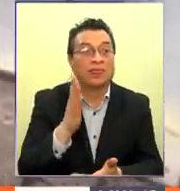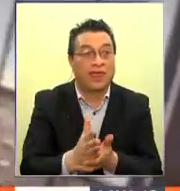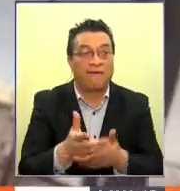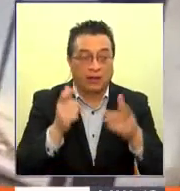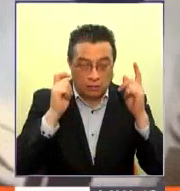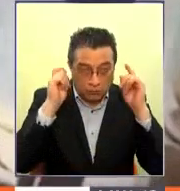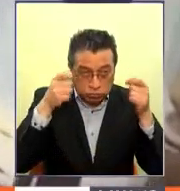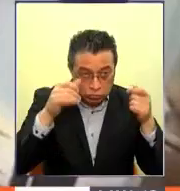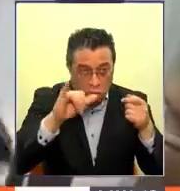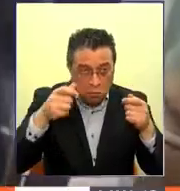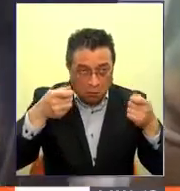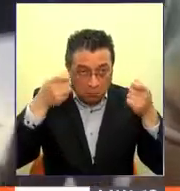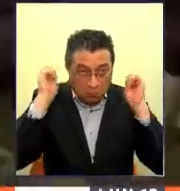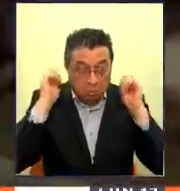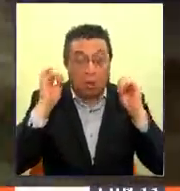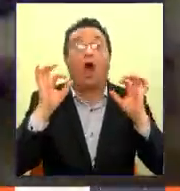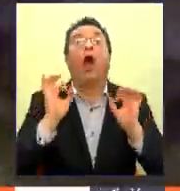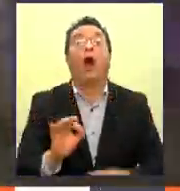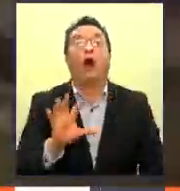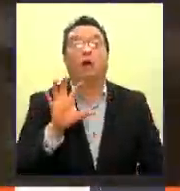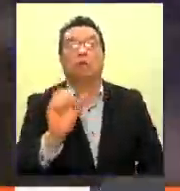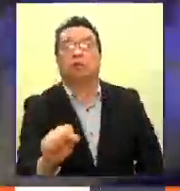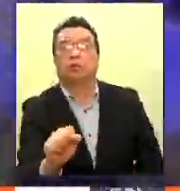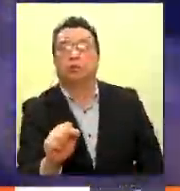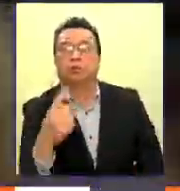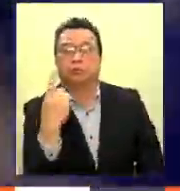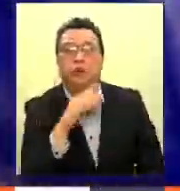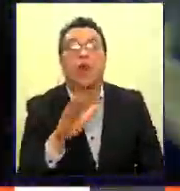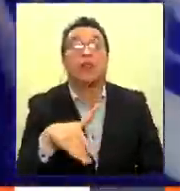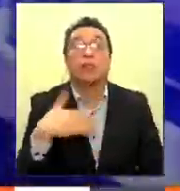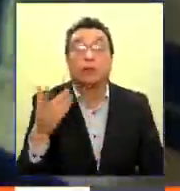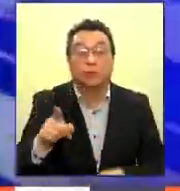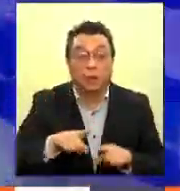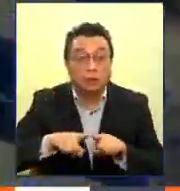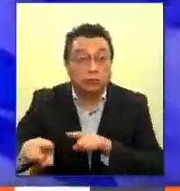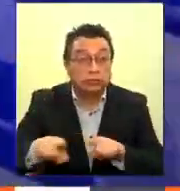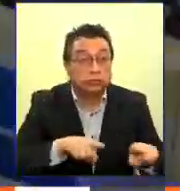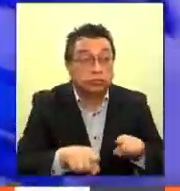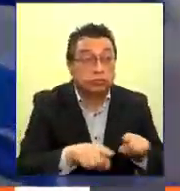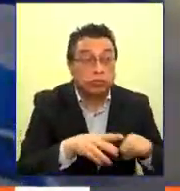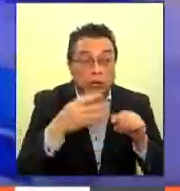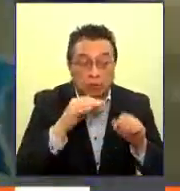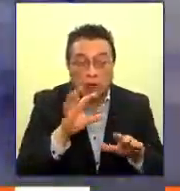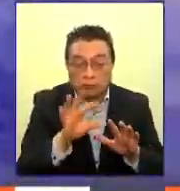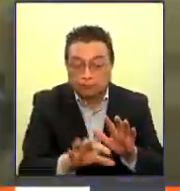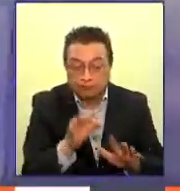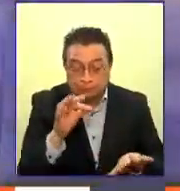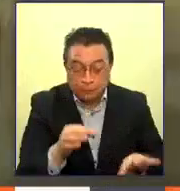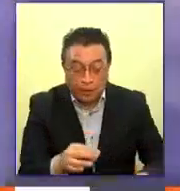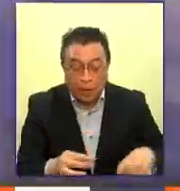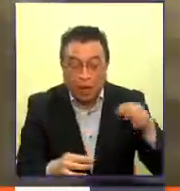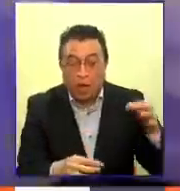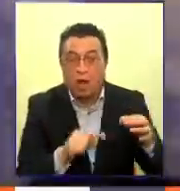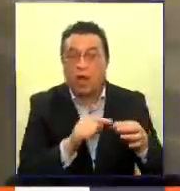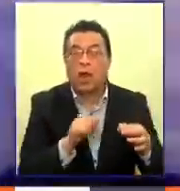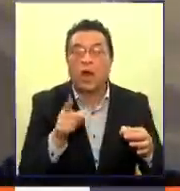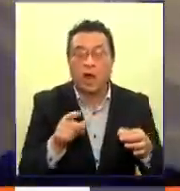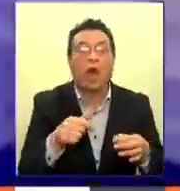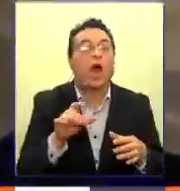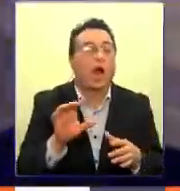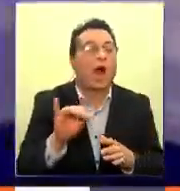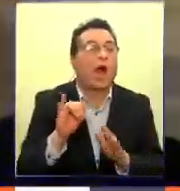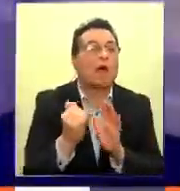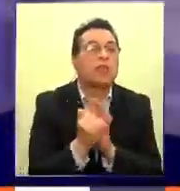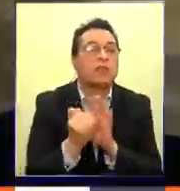que lo cubría, y así fue. Las diligencias posteriores y una importante pista dejada en el sitio del suceso permitieron la identificación y